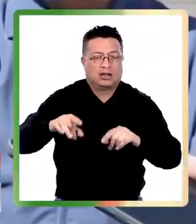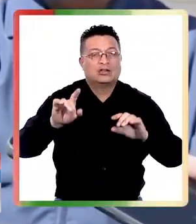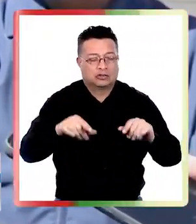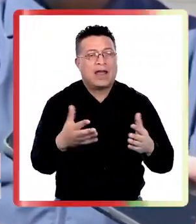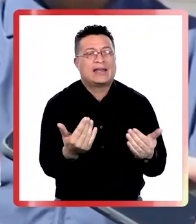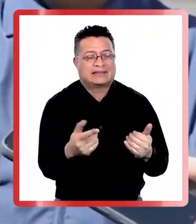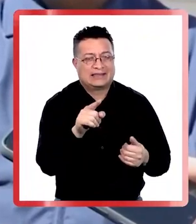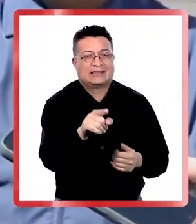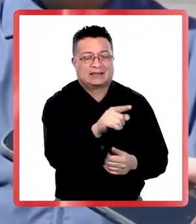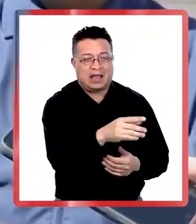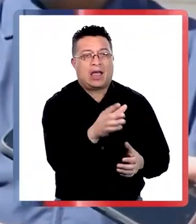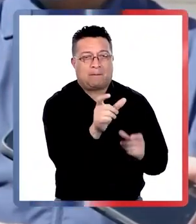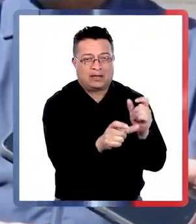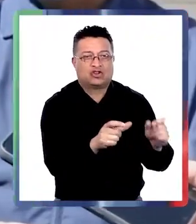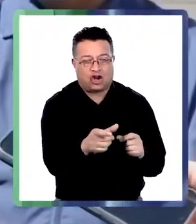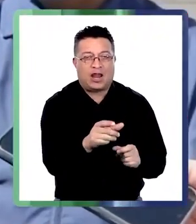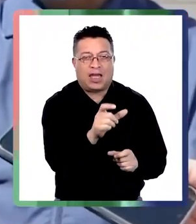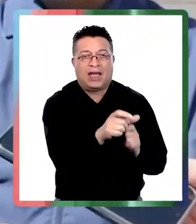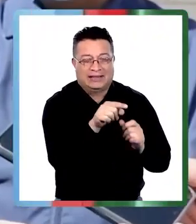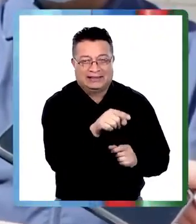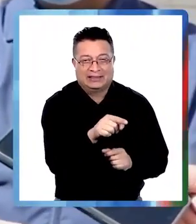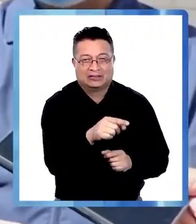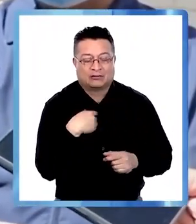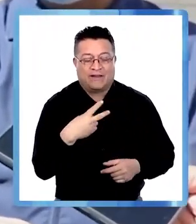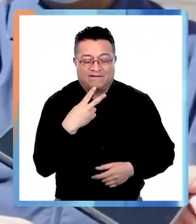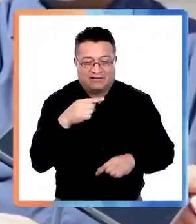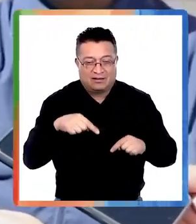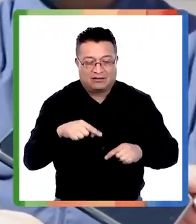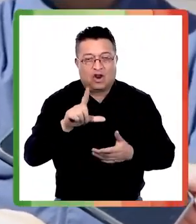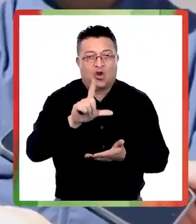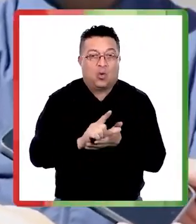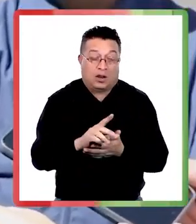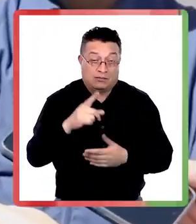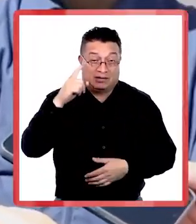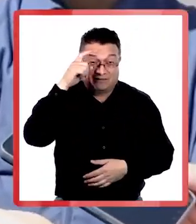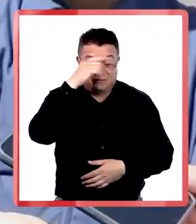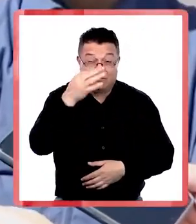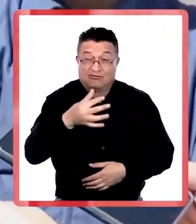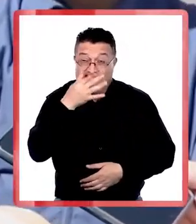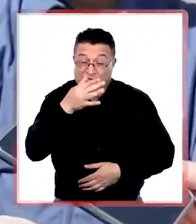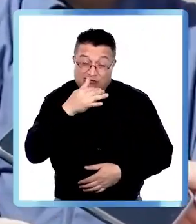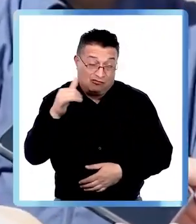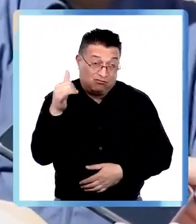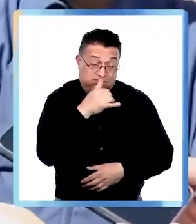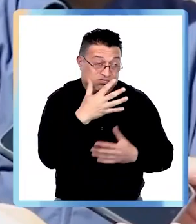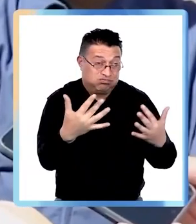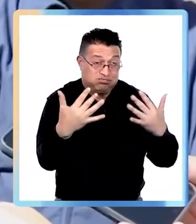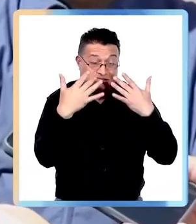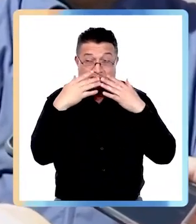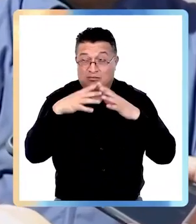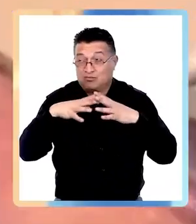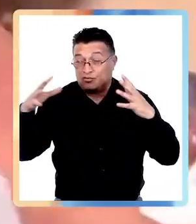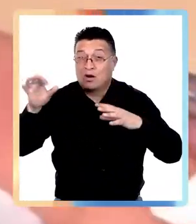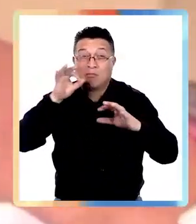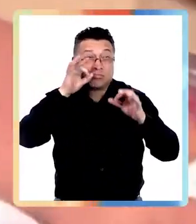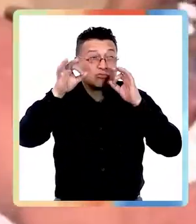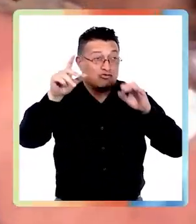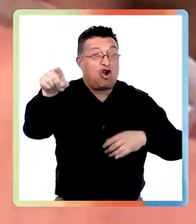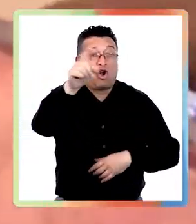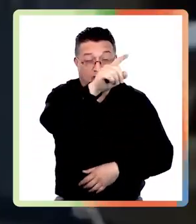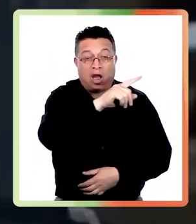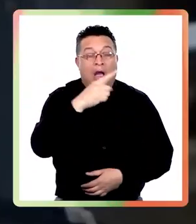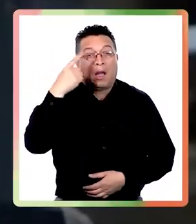nuestra ciudad, nuestra gente, por lo que vivimos en esta zona de sacrificio. Estamos acá rodeados de riquezas, pero también de